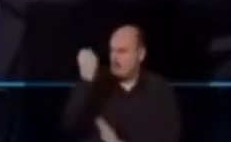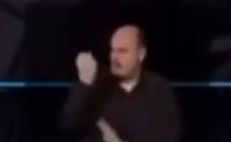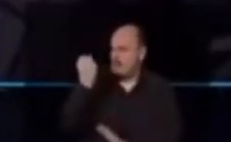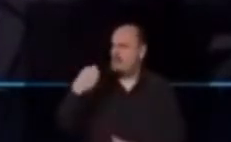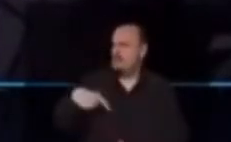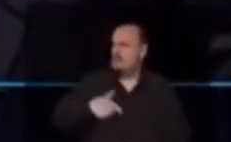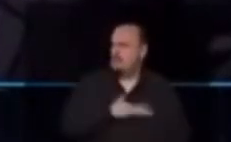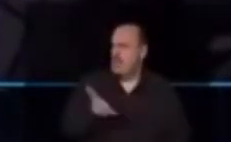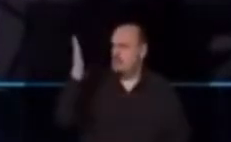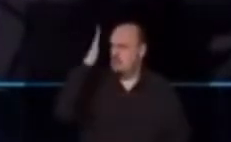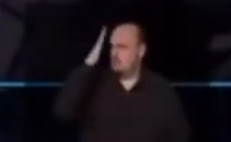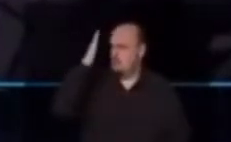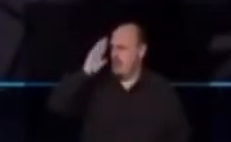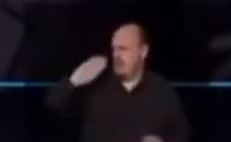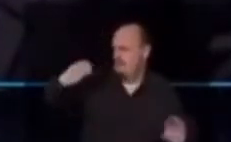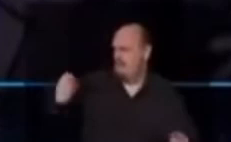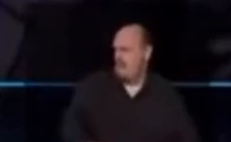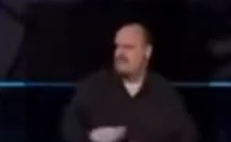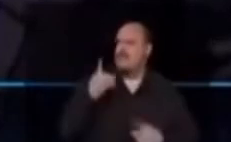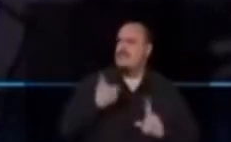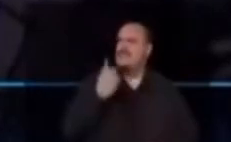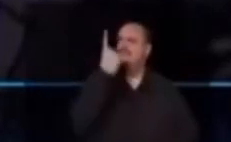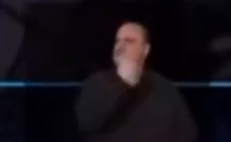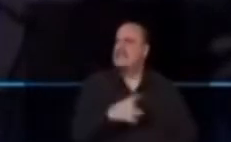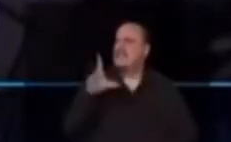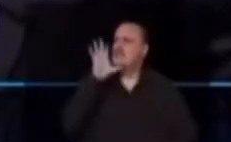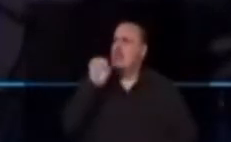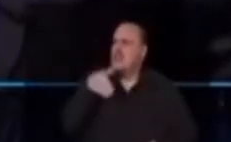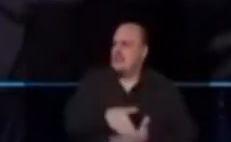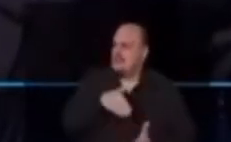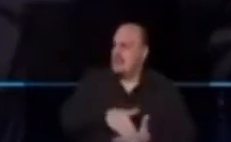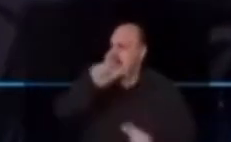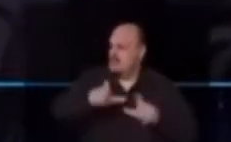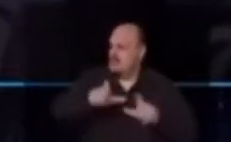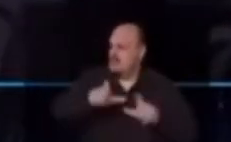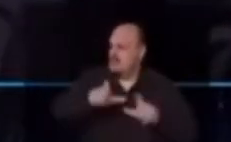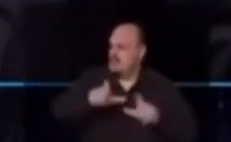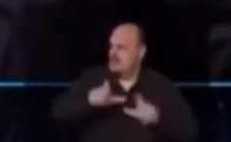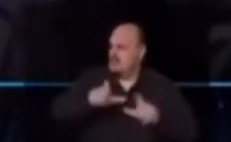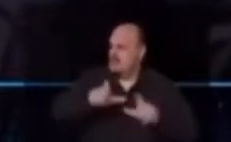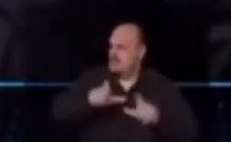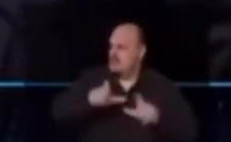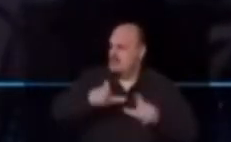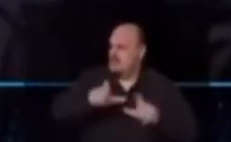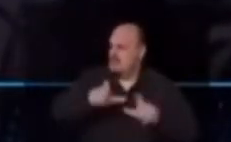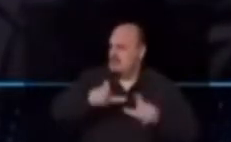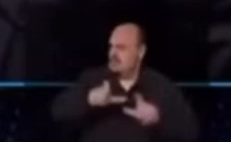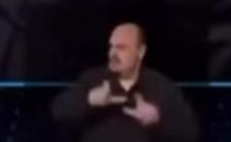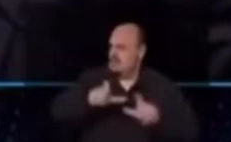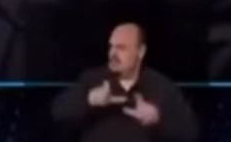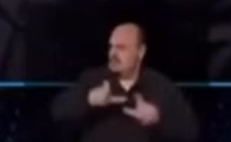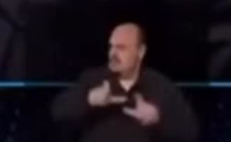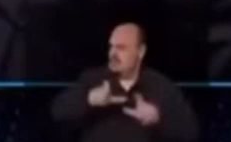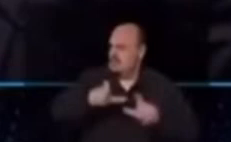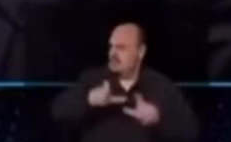cultural y además mató a 150 millones de seres humanos me quiere decir por qué lo quiere aplicar acá V La respuesta es la que yo no me puedo